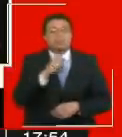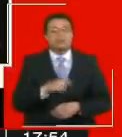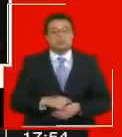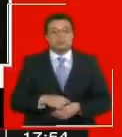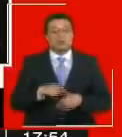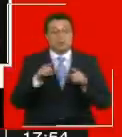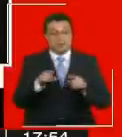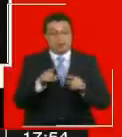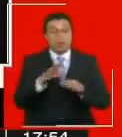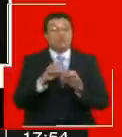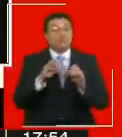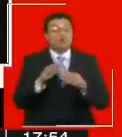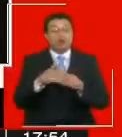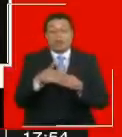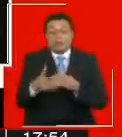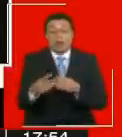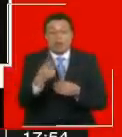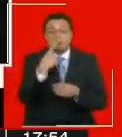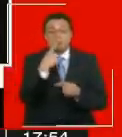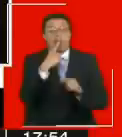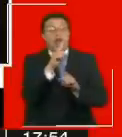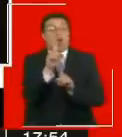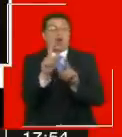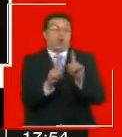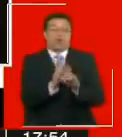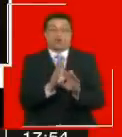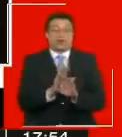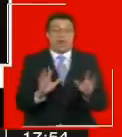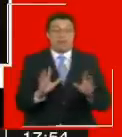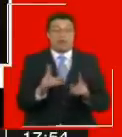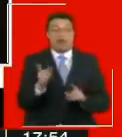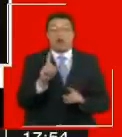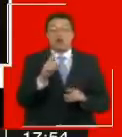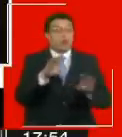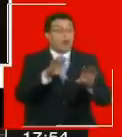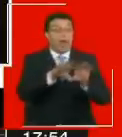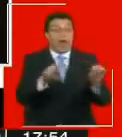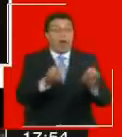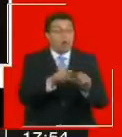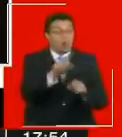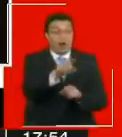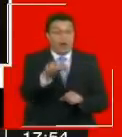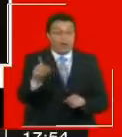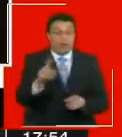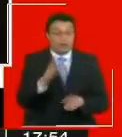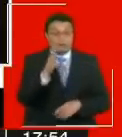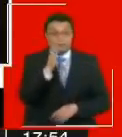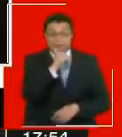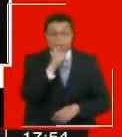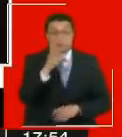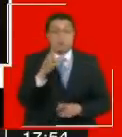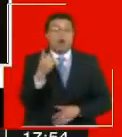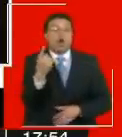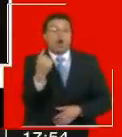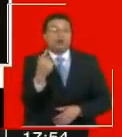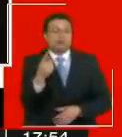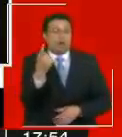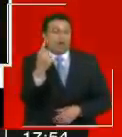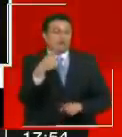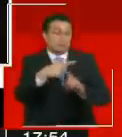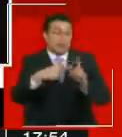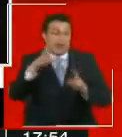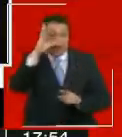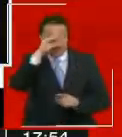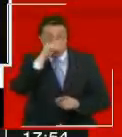el haber llegado tarde no es más que una excusa, porque no se lograron poner de acuerdo. Incluso cerca de las 11, 11 y media de la